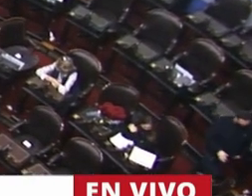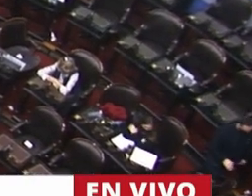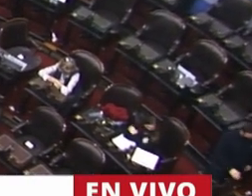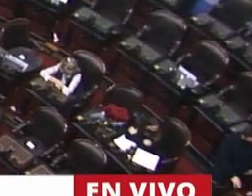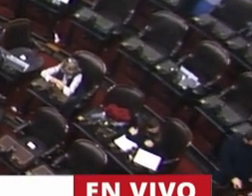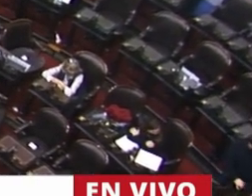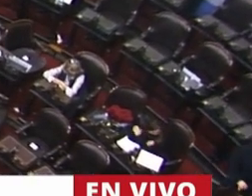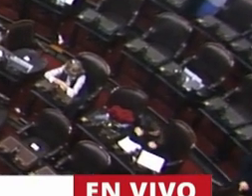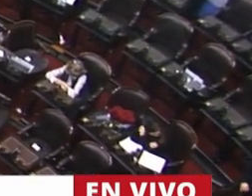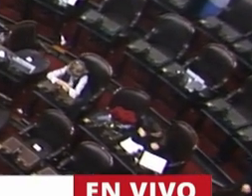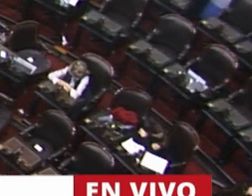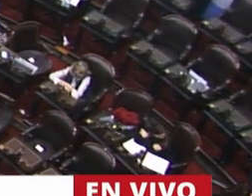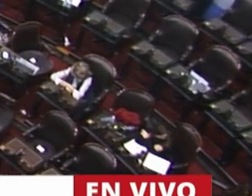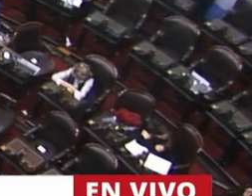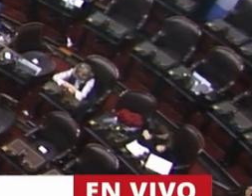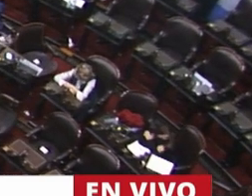se